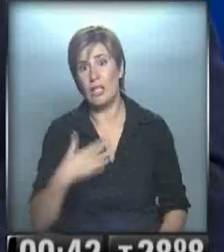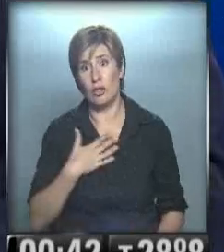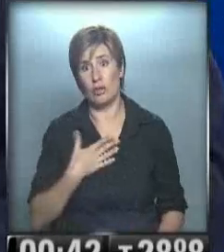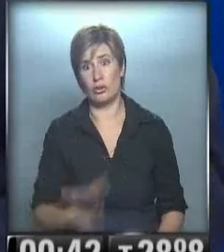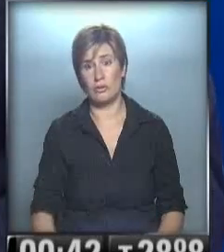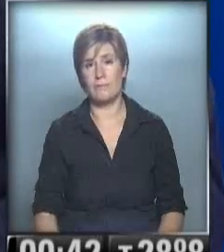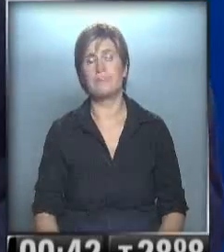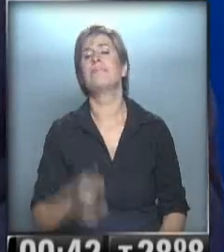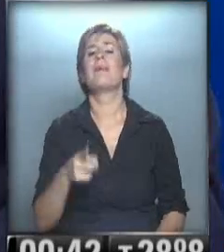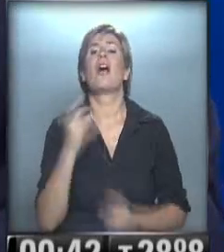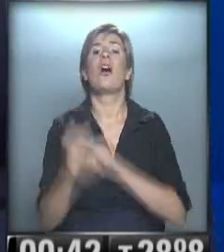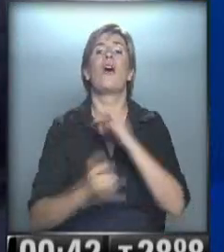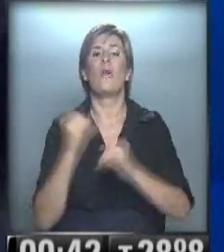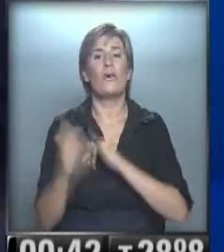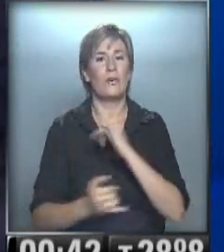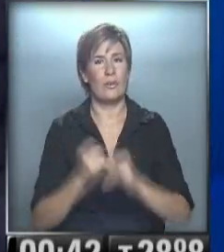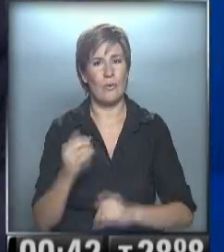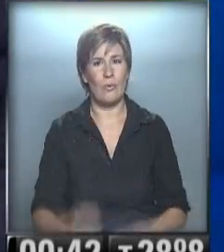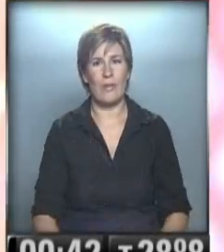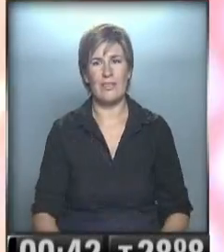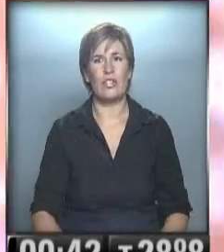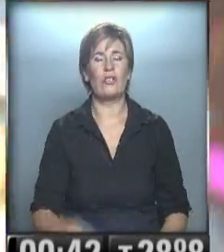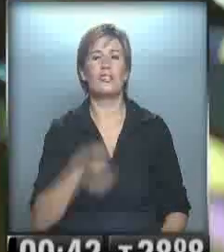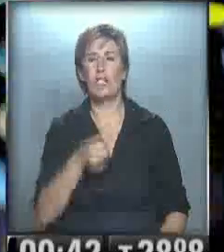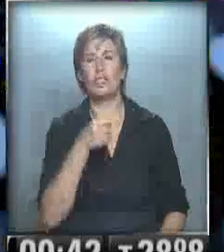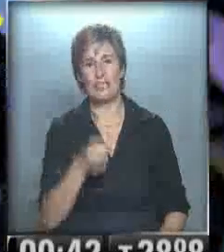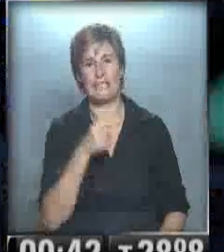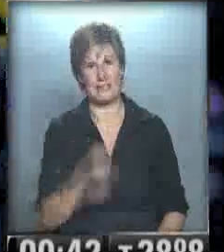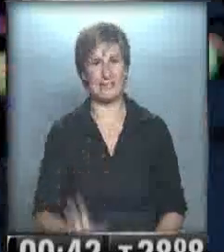parece si compartimos juntos ahora el picado de noticias?